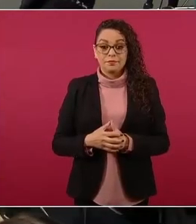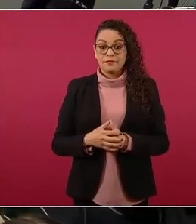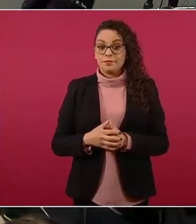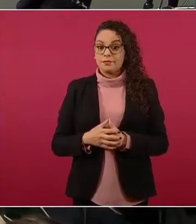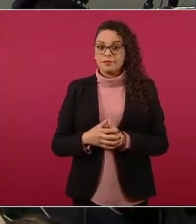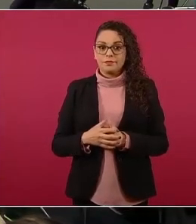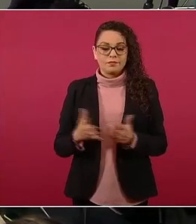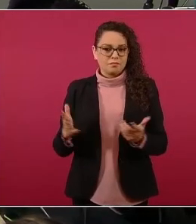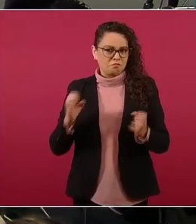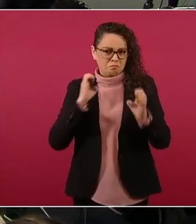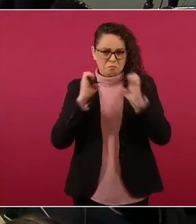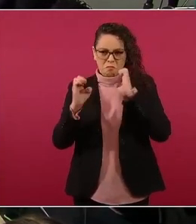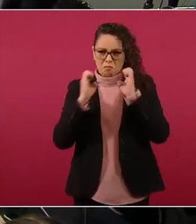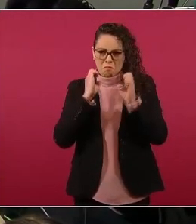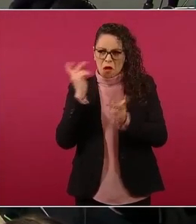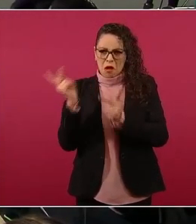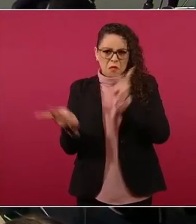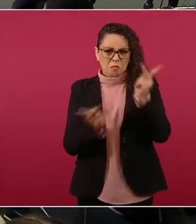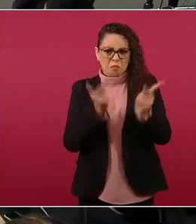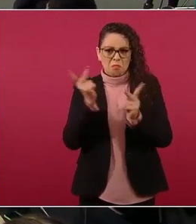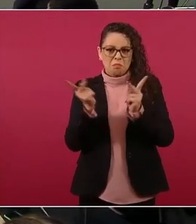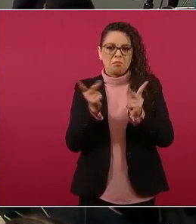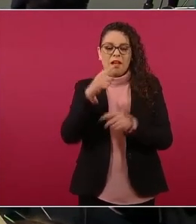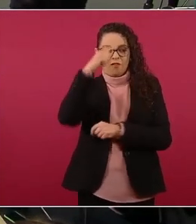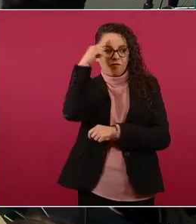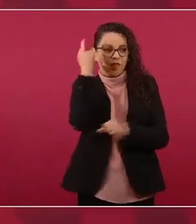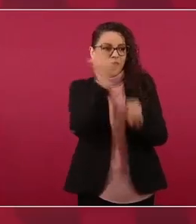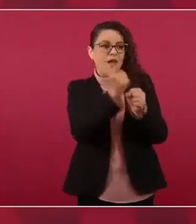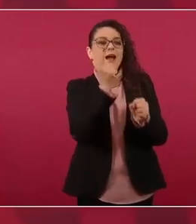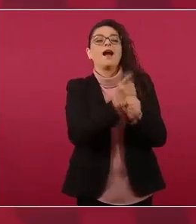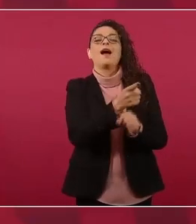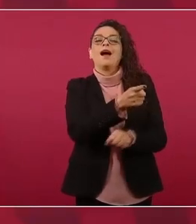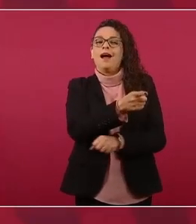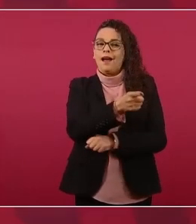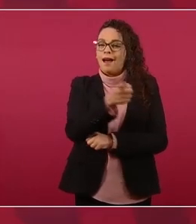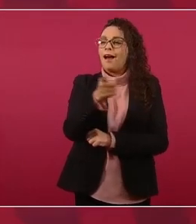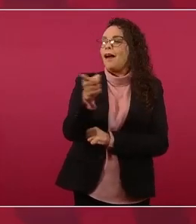se hace una encuesta y se ve quién es quién, ¿no?